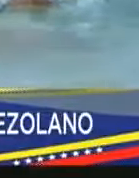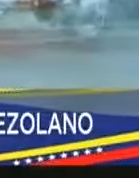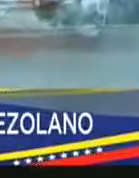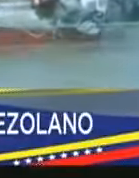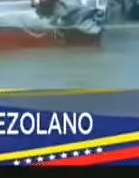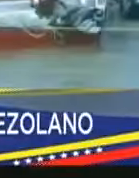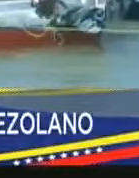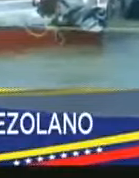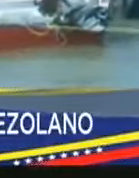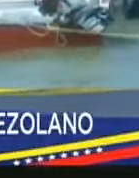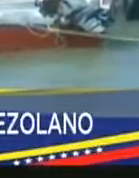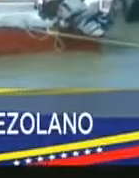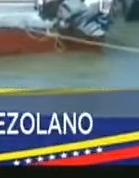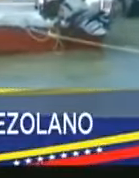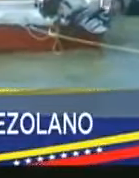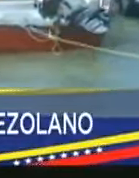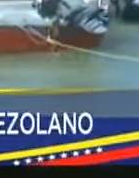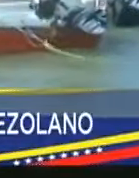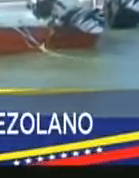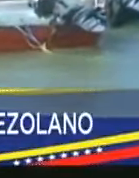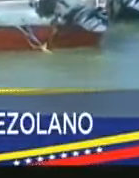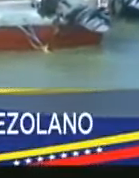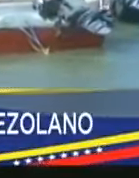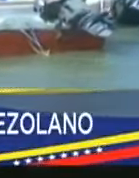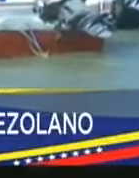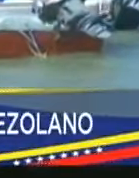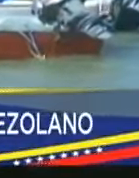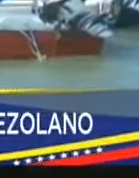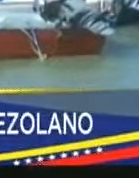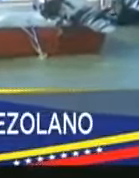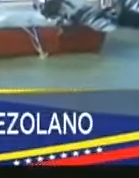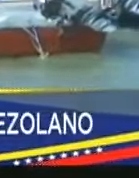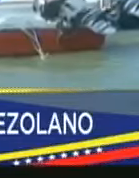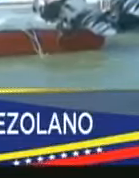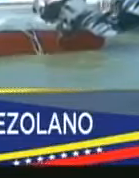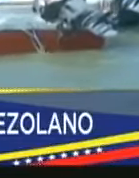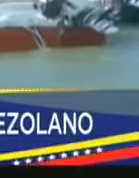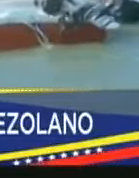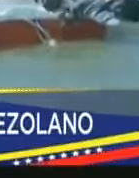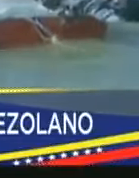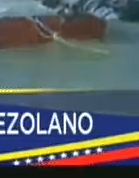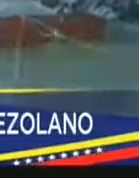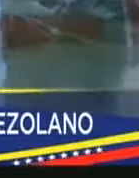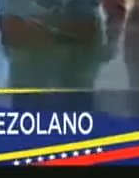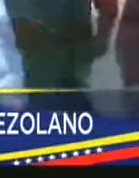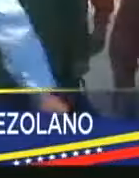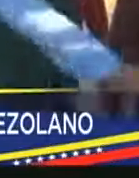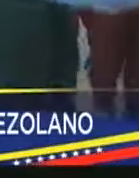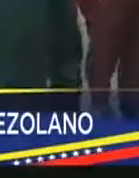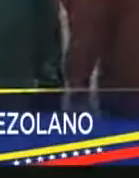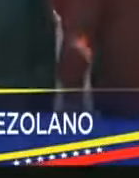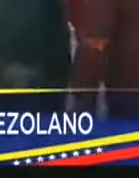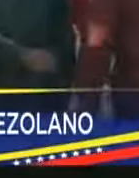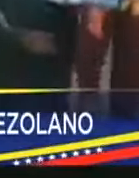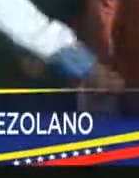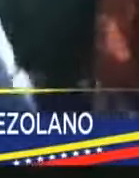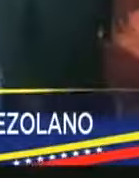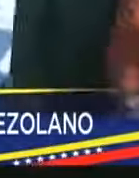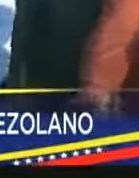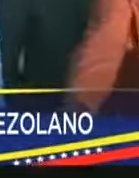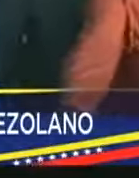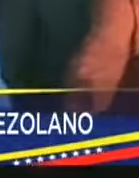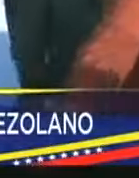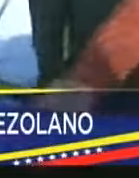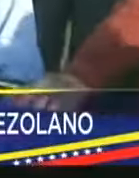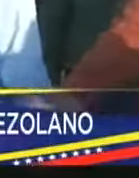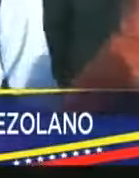se acerca a una pequeña muestra que se está realizando de algunas de las políticas que realiza el gobierno